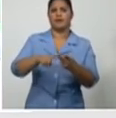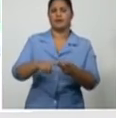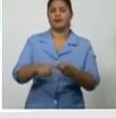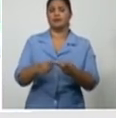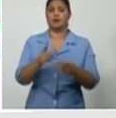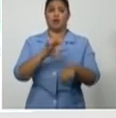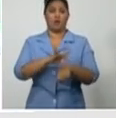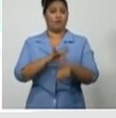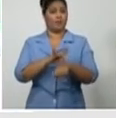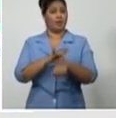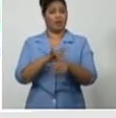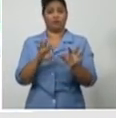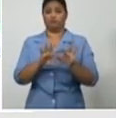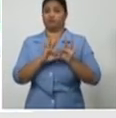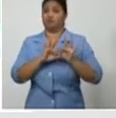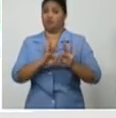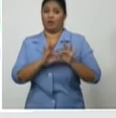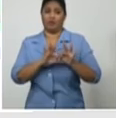y cardiopatía isquémica.